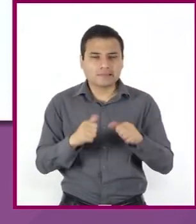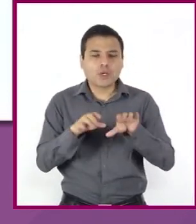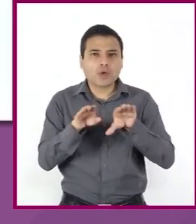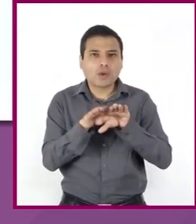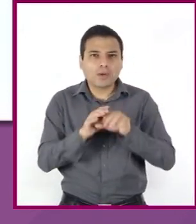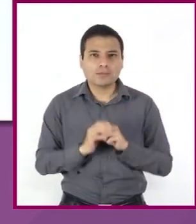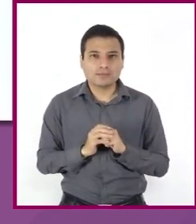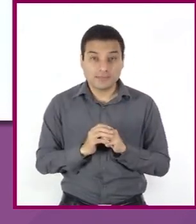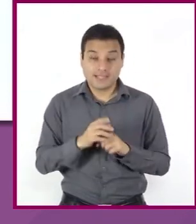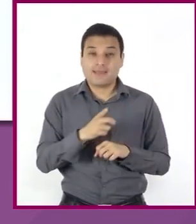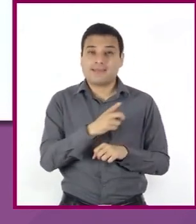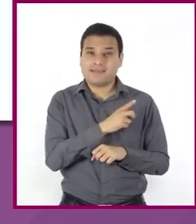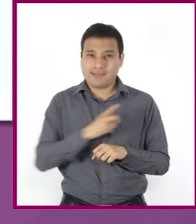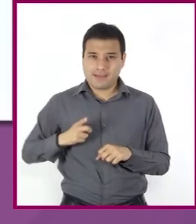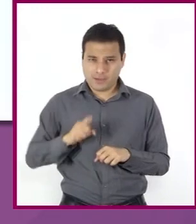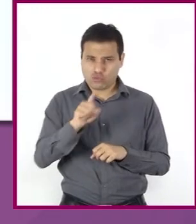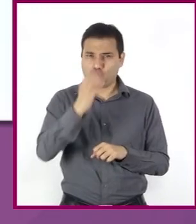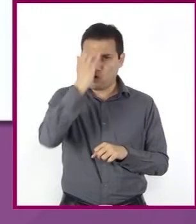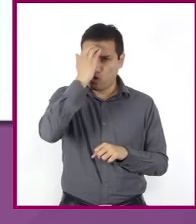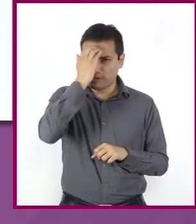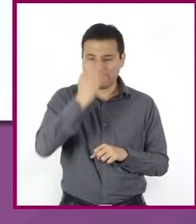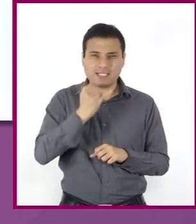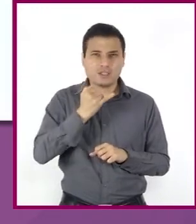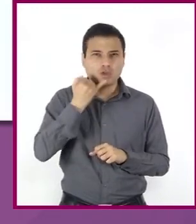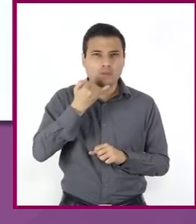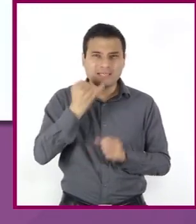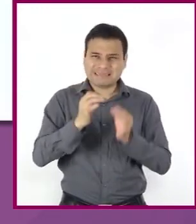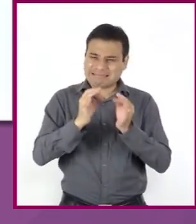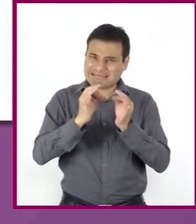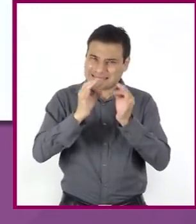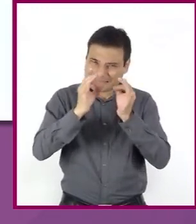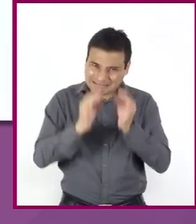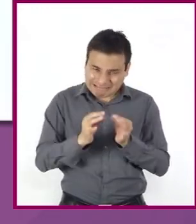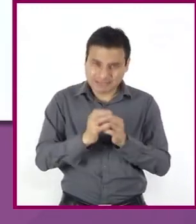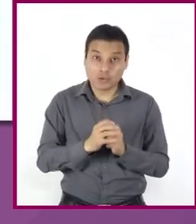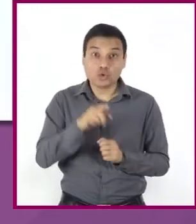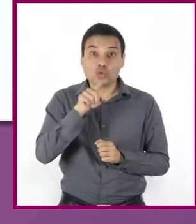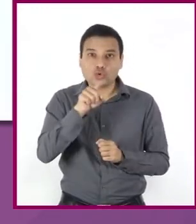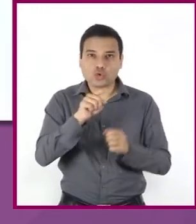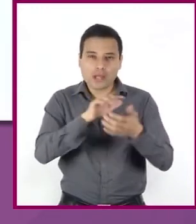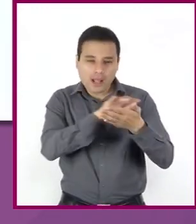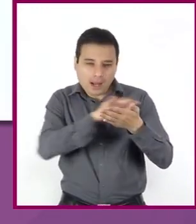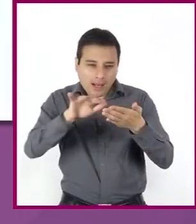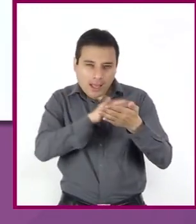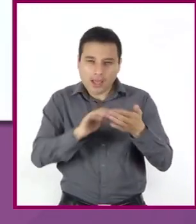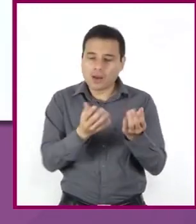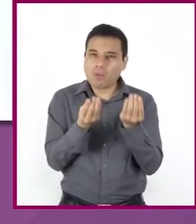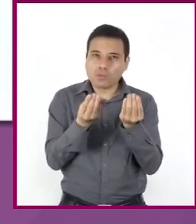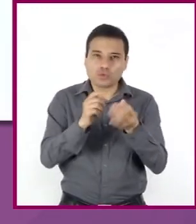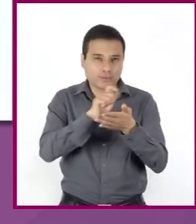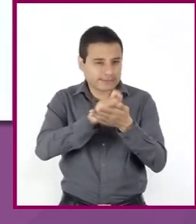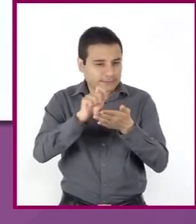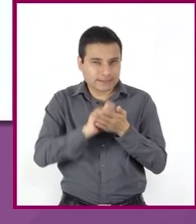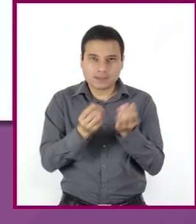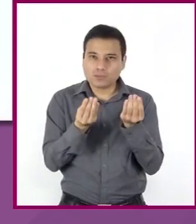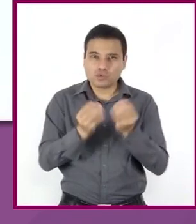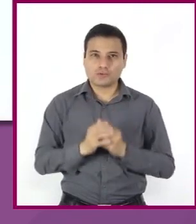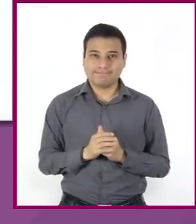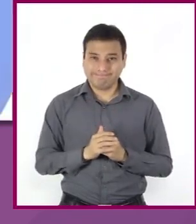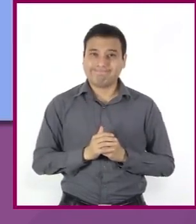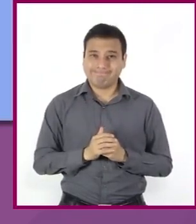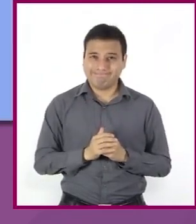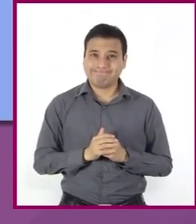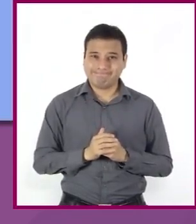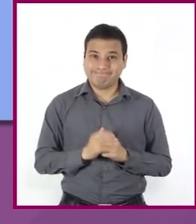un conocimiento vasto del lenguaje y dedicarle mucho tiempo al goce de la lectura y la escritura, nuestras mejores maestras.